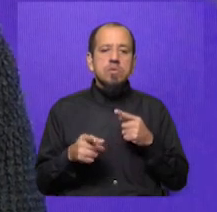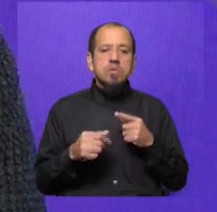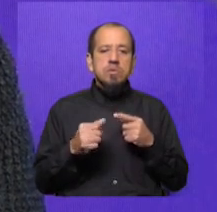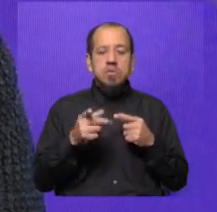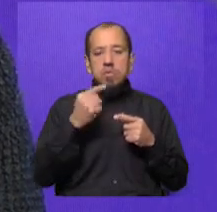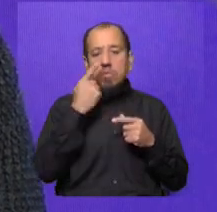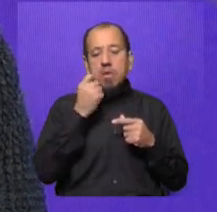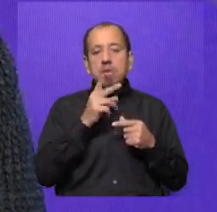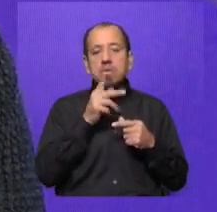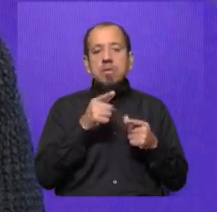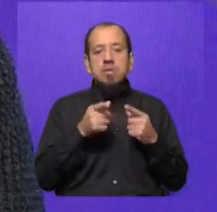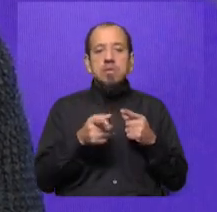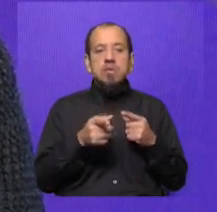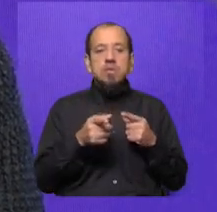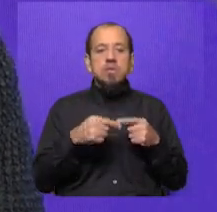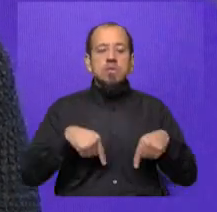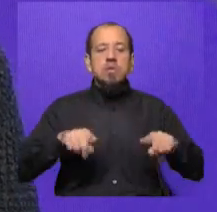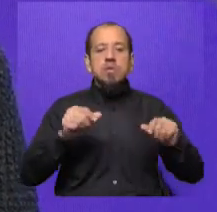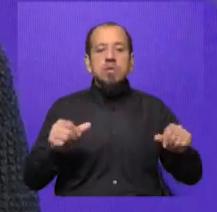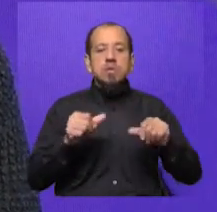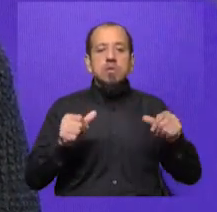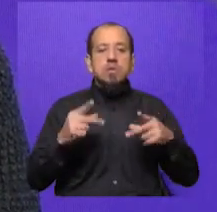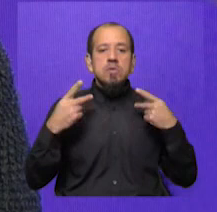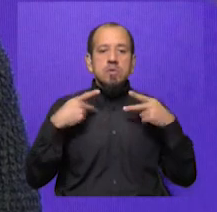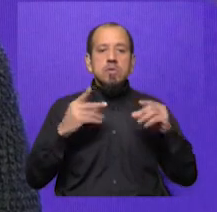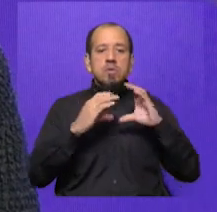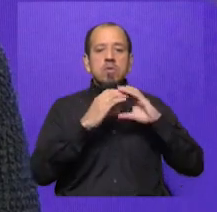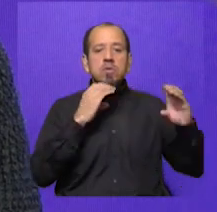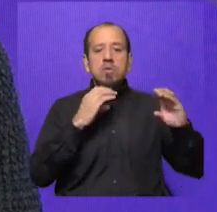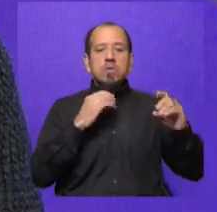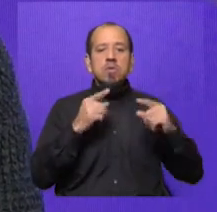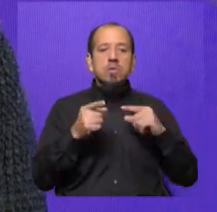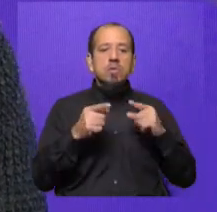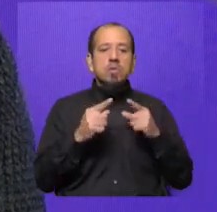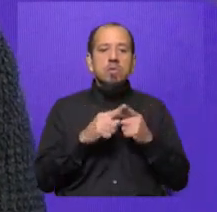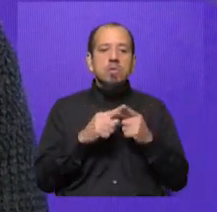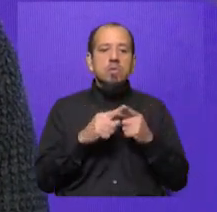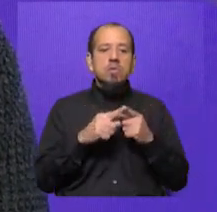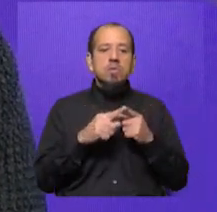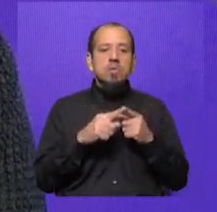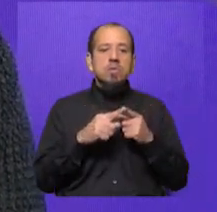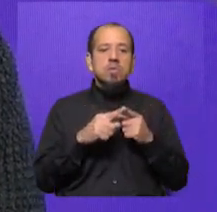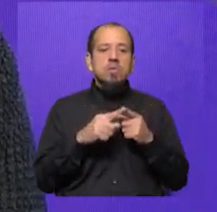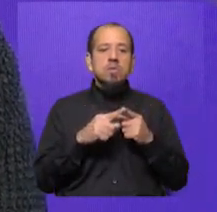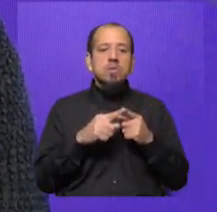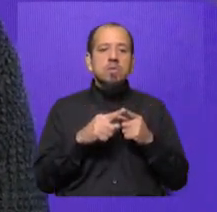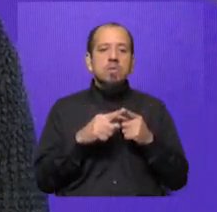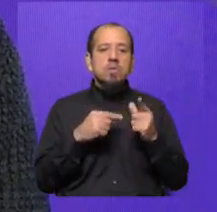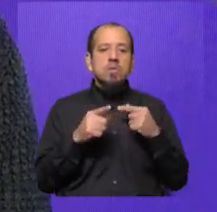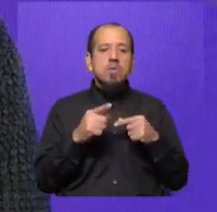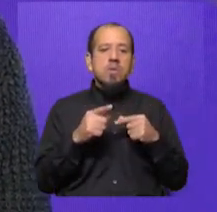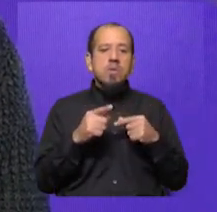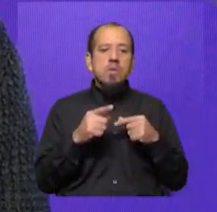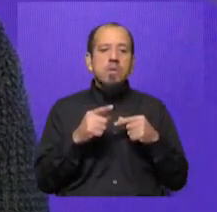y una hija son los de Pau games fueron creados en los viajes de Ómnibus del padre y la hija de Diego melón y este y después